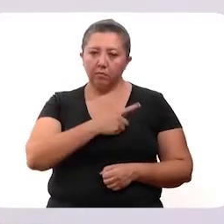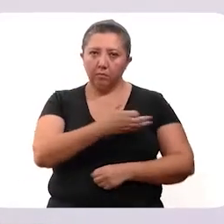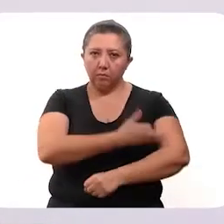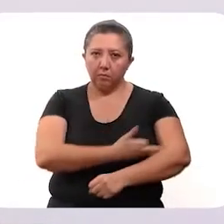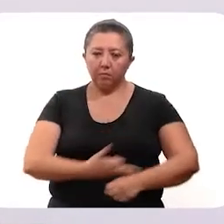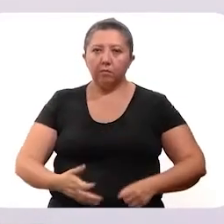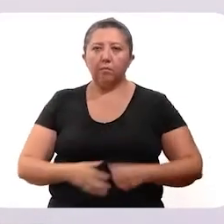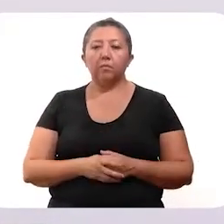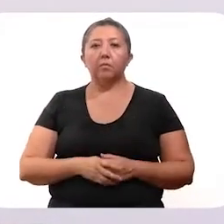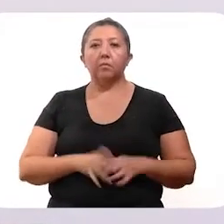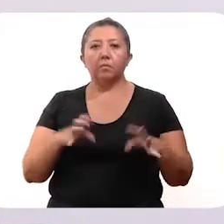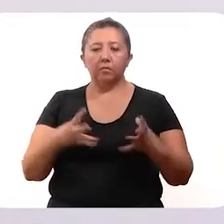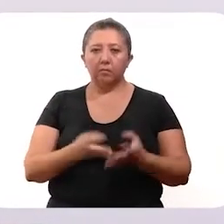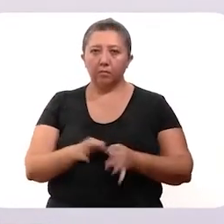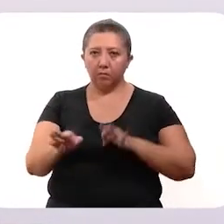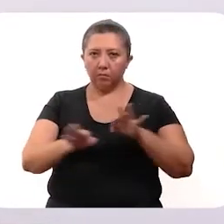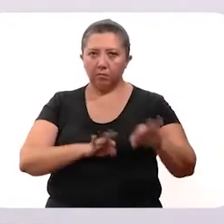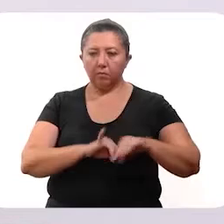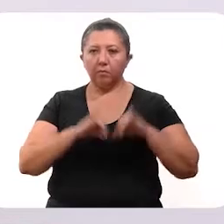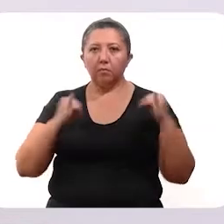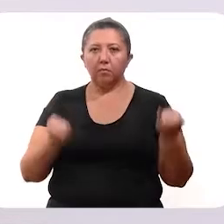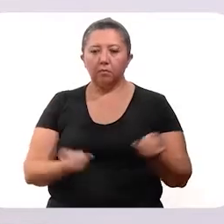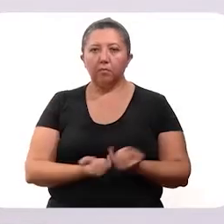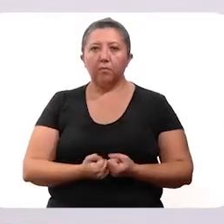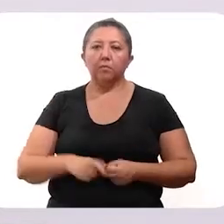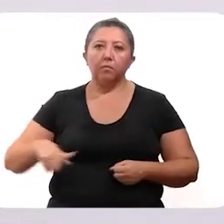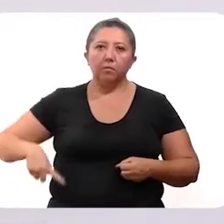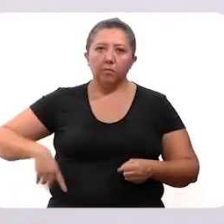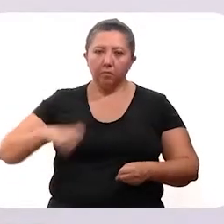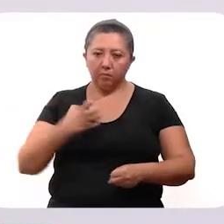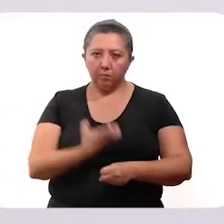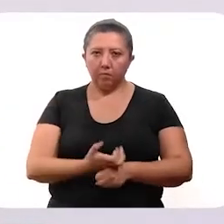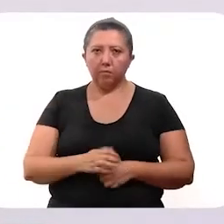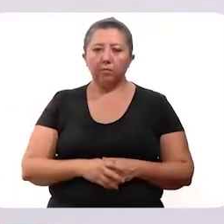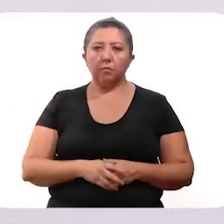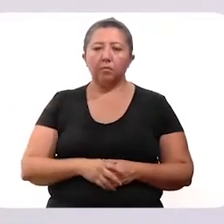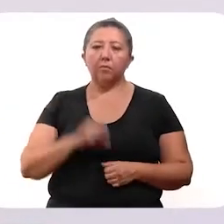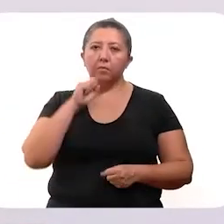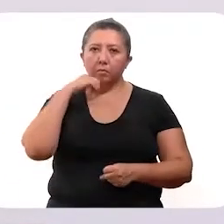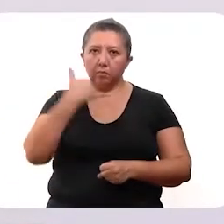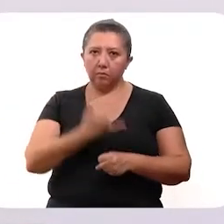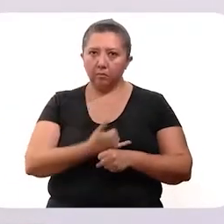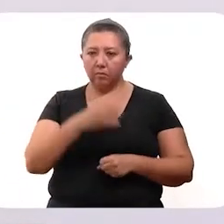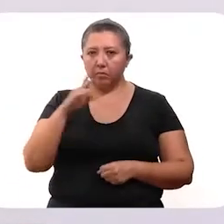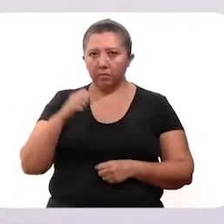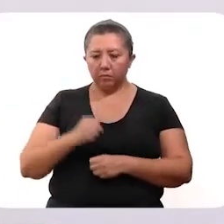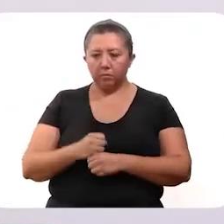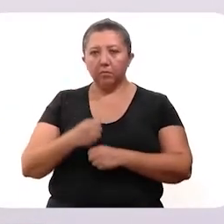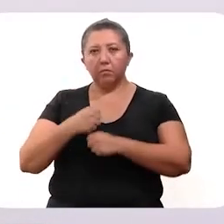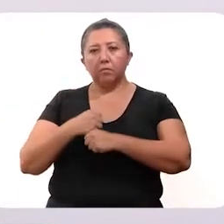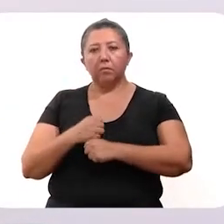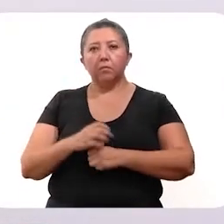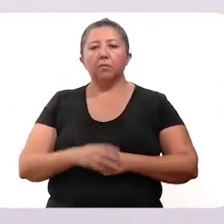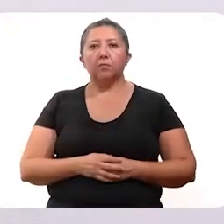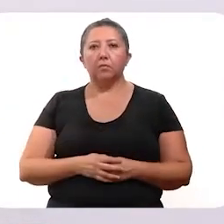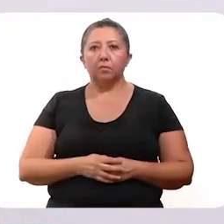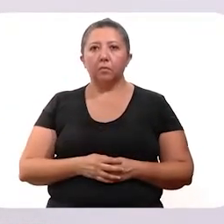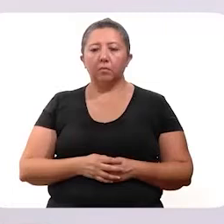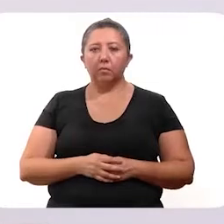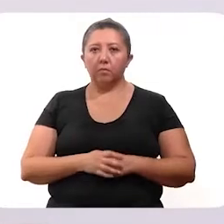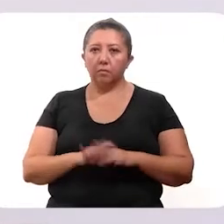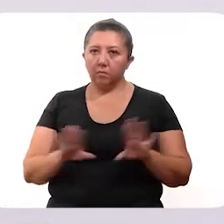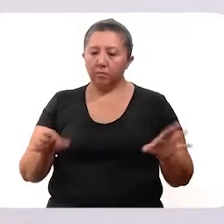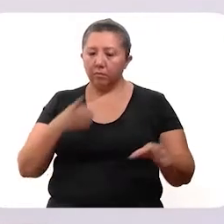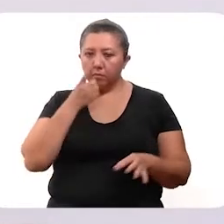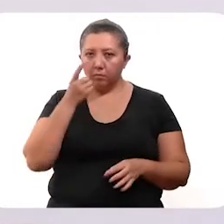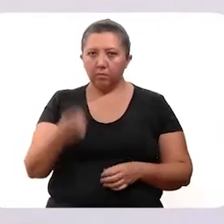nuestras familias. Estamos trabajando de manera conjunta el Gobierno del Estado, la Secretaría de Bienestar y las Fuerzas Armadas.